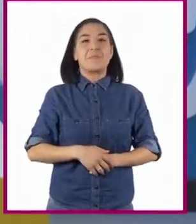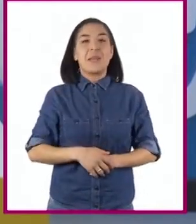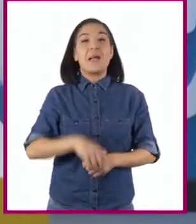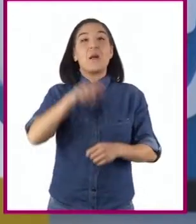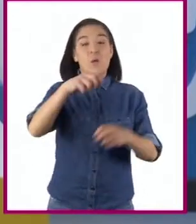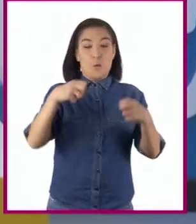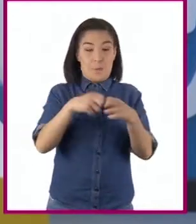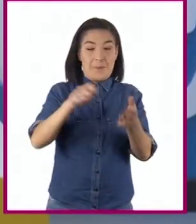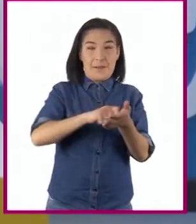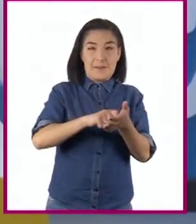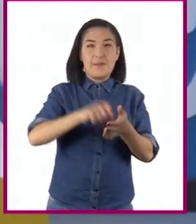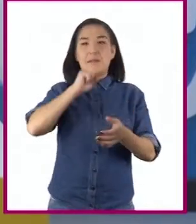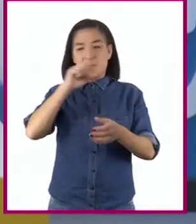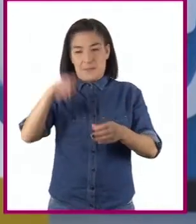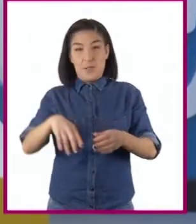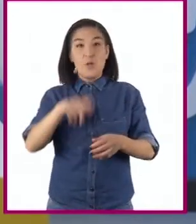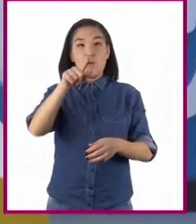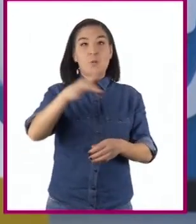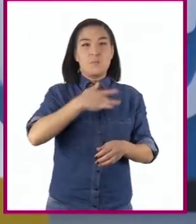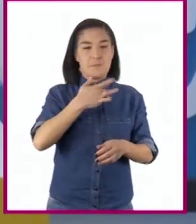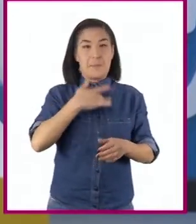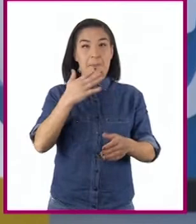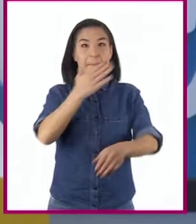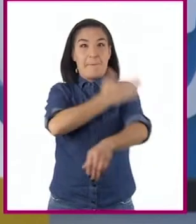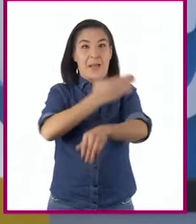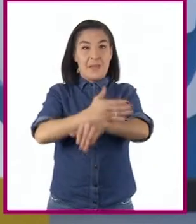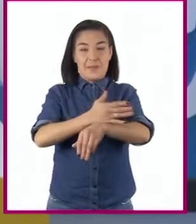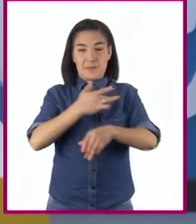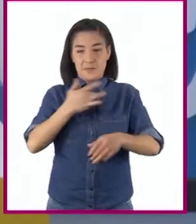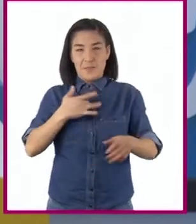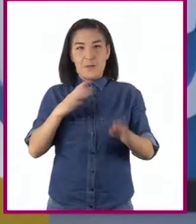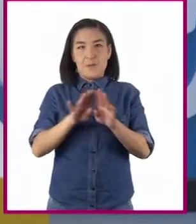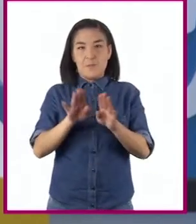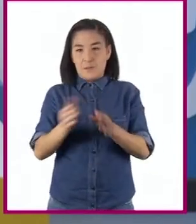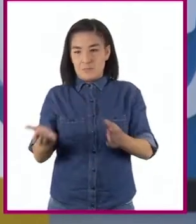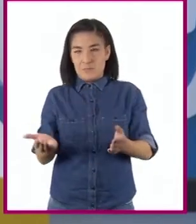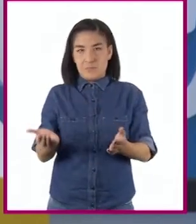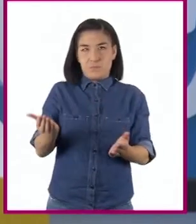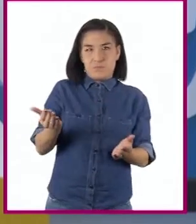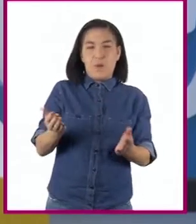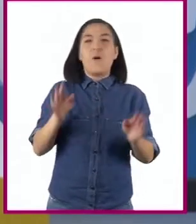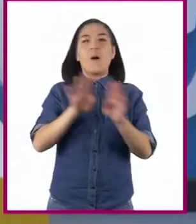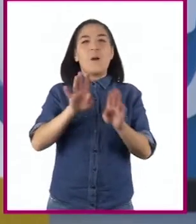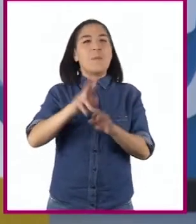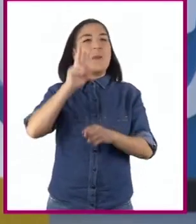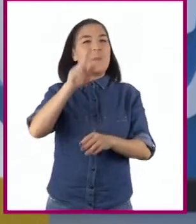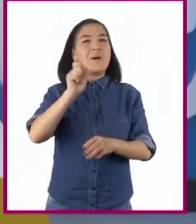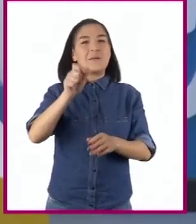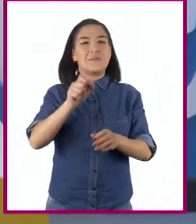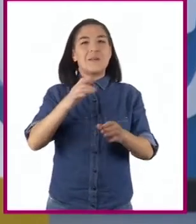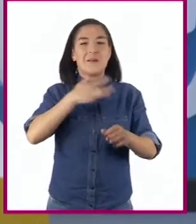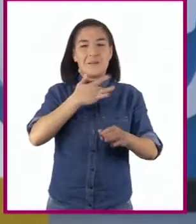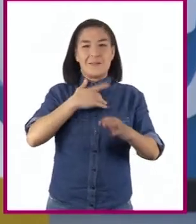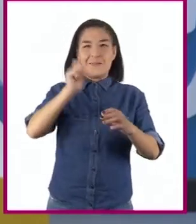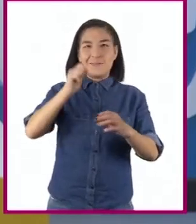Comenzaremos a levantar la madera del lado más cercano de la goma y del estuche. Esto lo haremos para generar una inclinación y que la gravedad